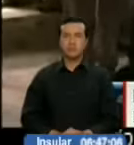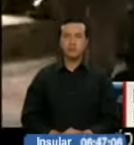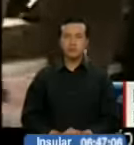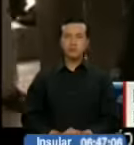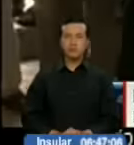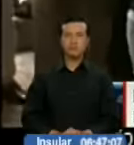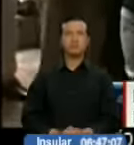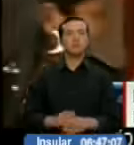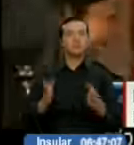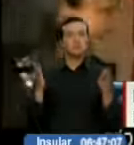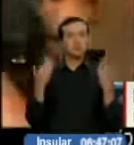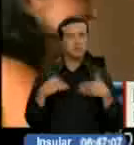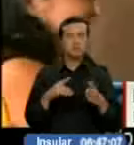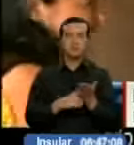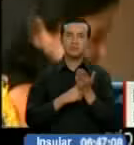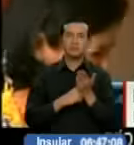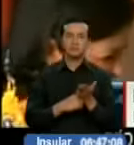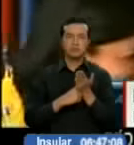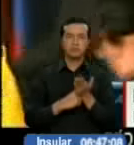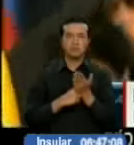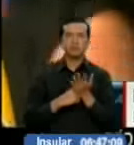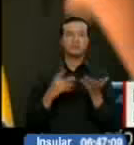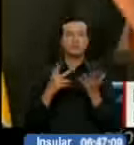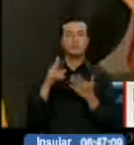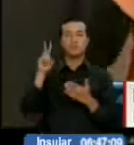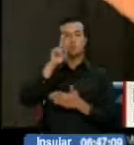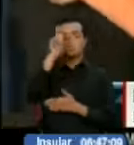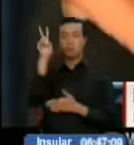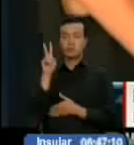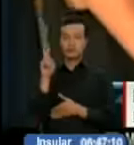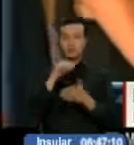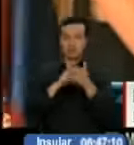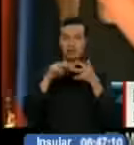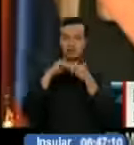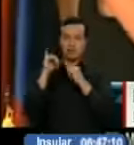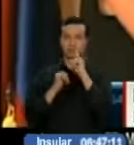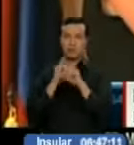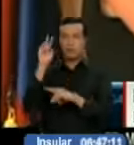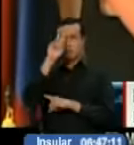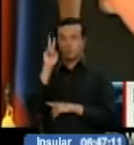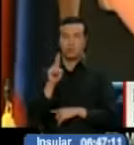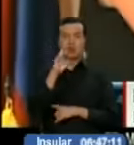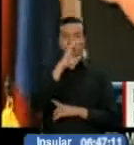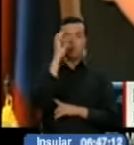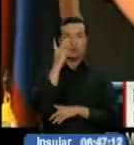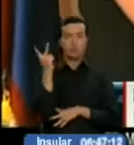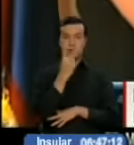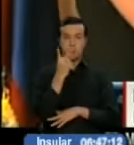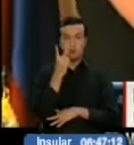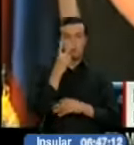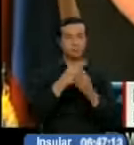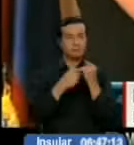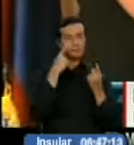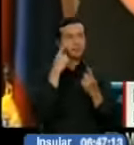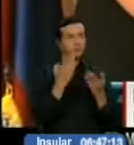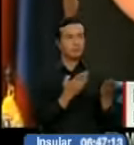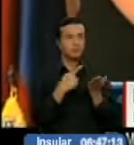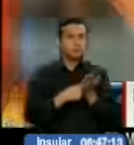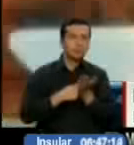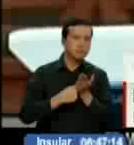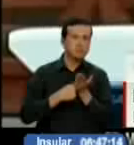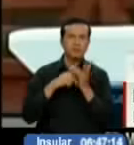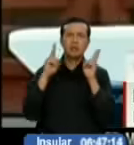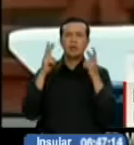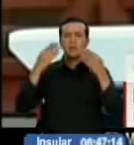Y bien, culminó la reunión entre las cancilleres de Venezuela, Delcy Rodríguez, y de Colombia, María Ángela Holguín, y las tienen tras discutir la